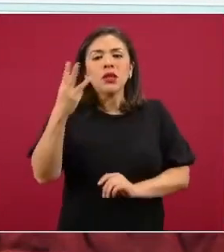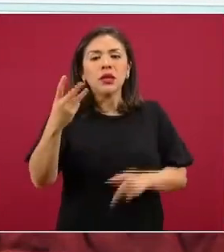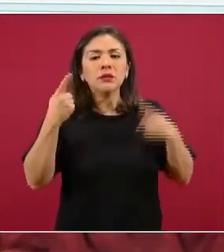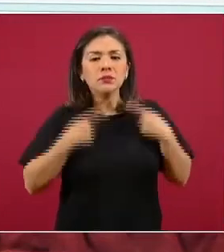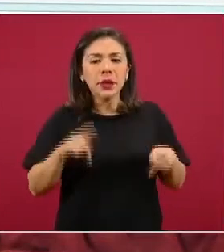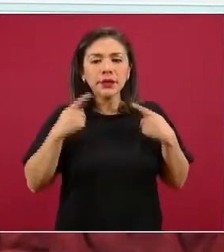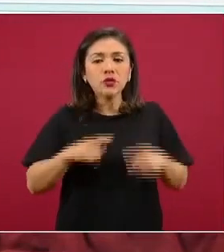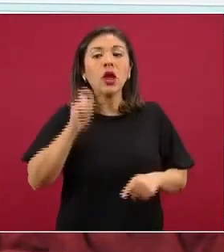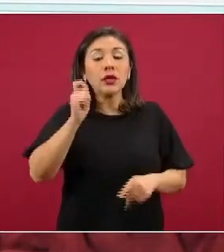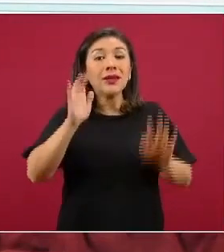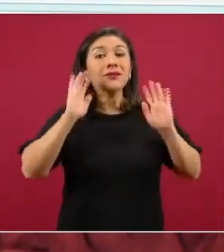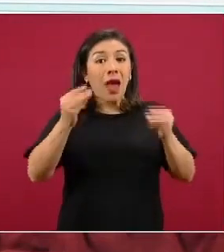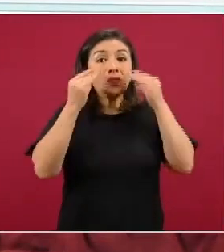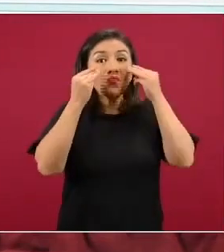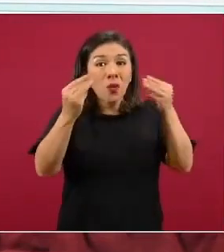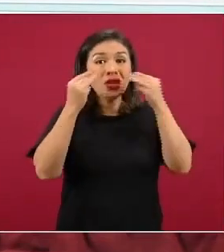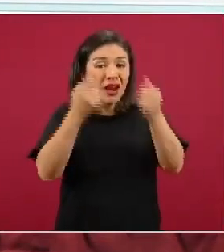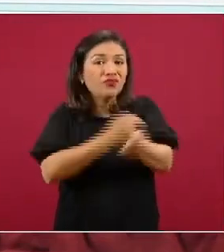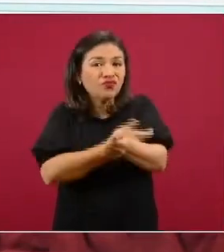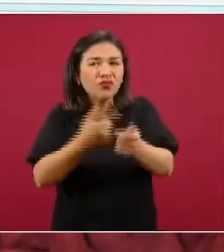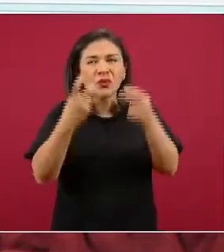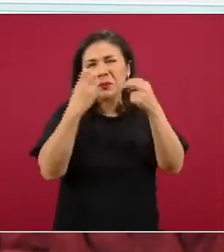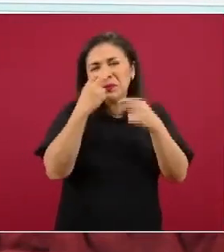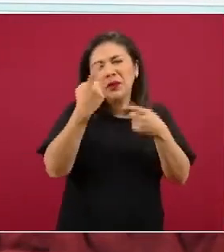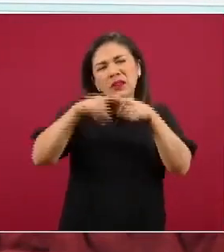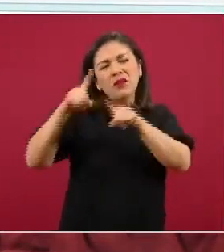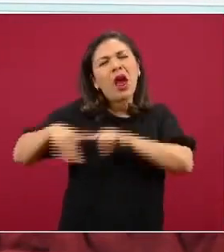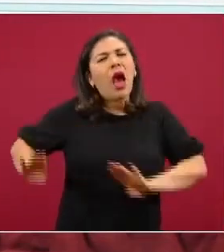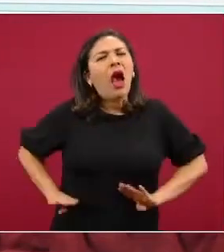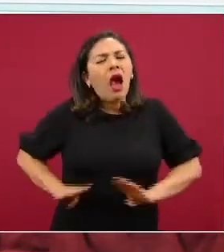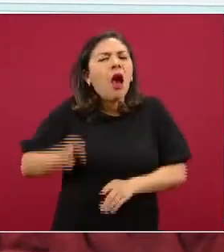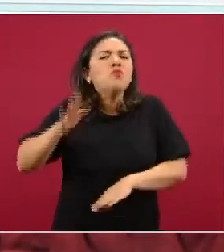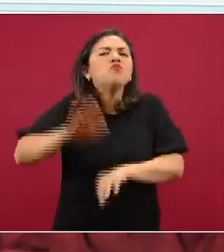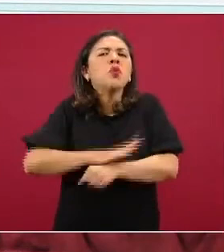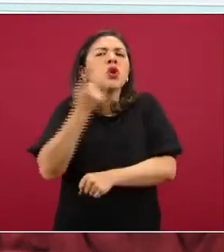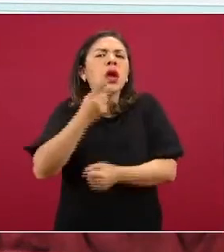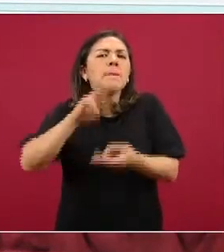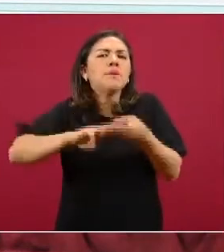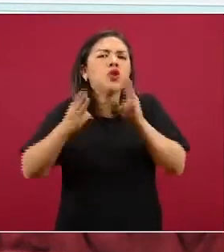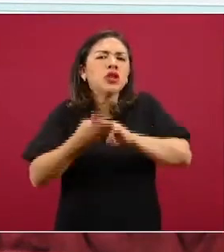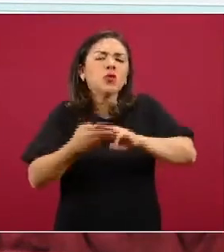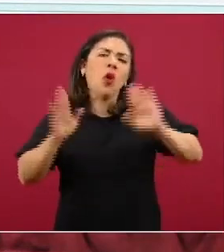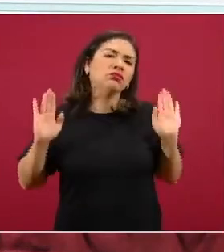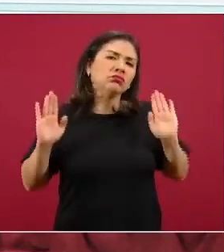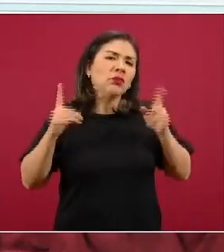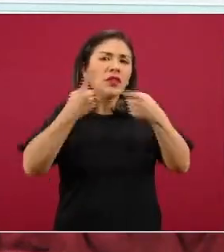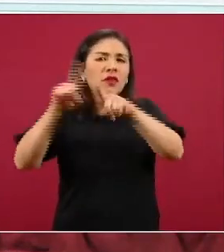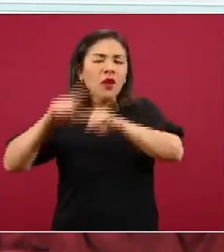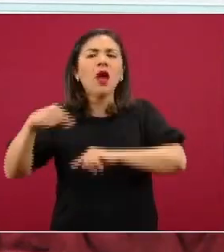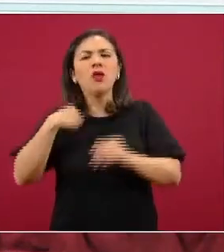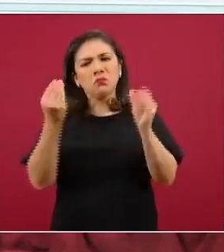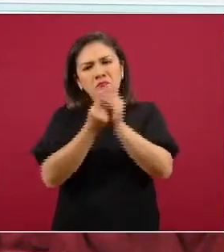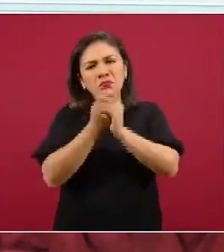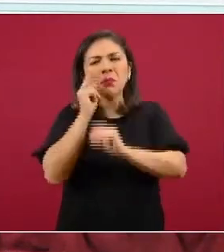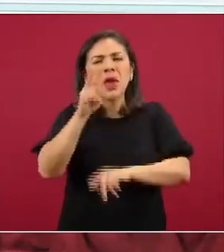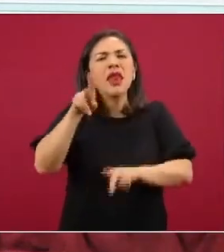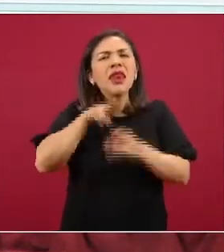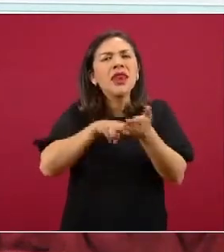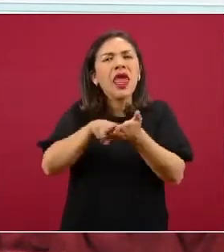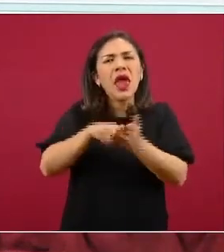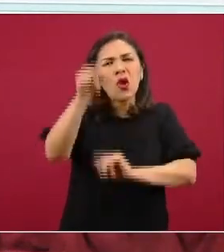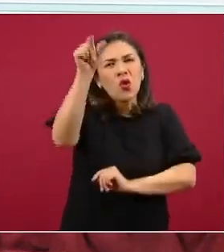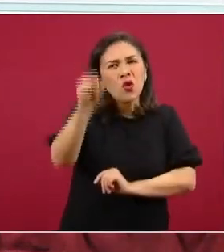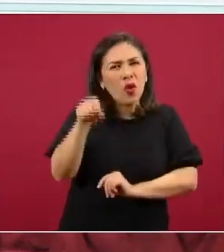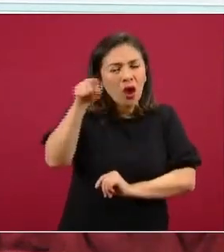150.043 que sí se les tomó muestra, pero por diferentes razones. Estas muestras hemos ya clasificado, que es el cuadro negro,